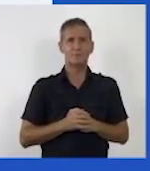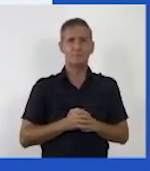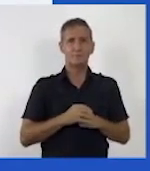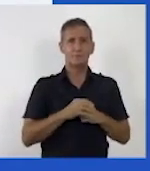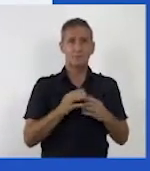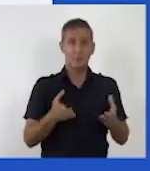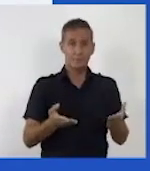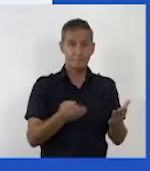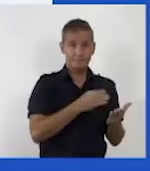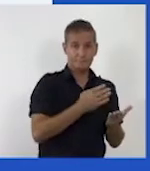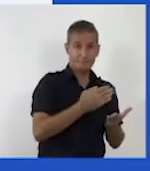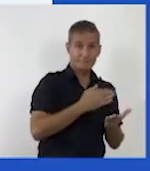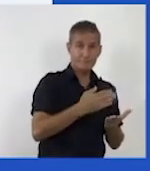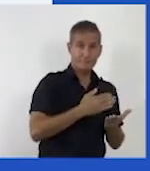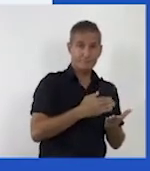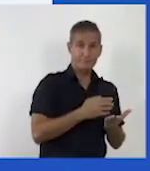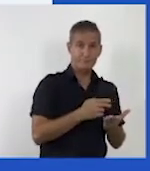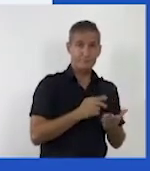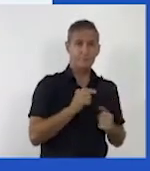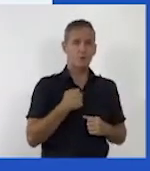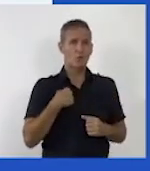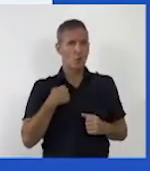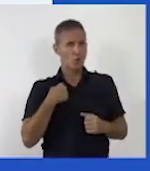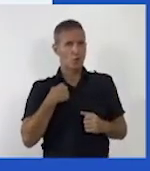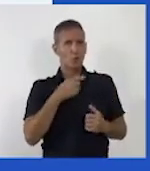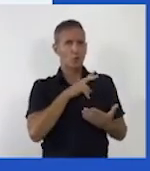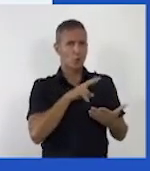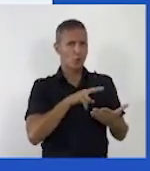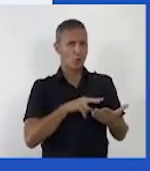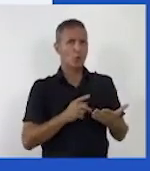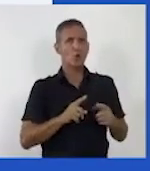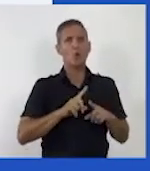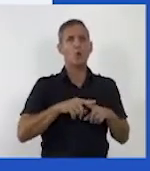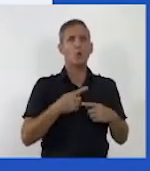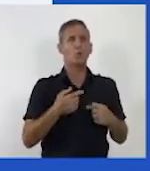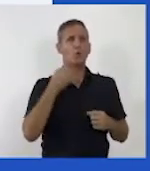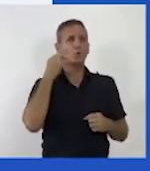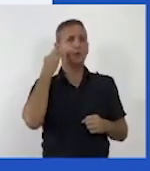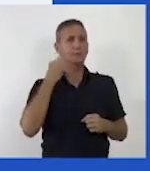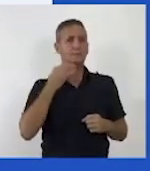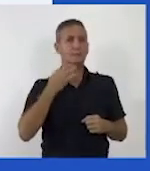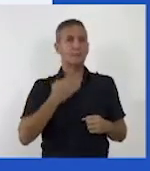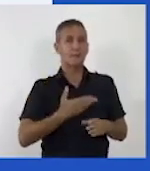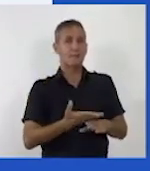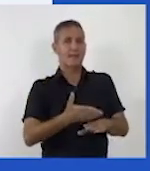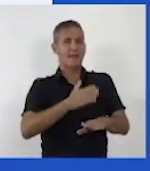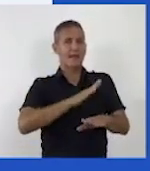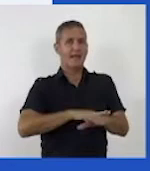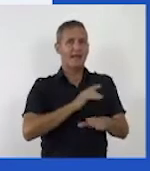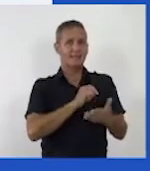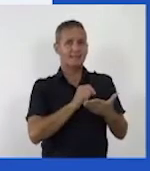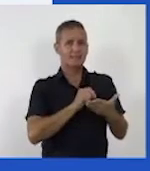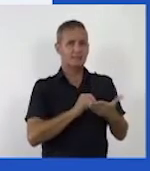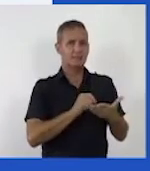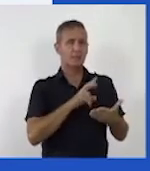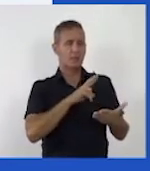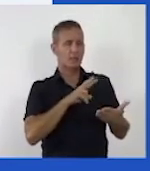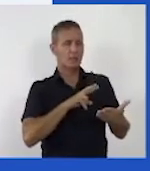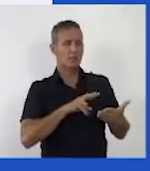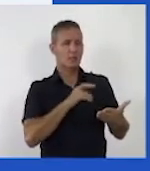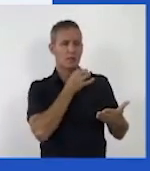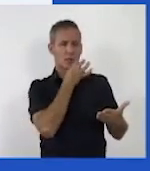toma en el cuaderno en sus manos sólo les voy a leer porque siempre antes de escribir debemos leer en